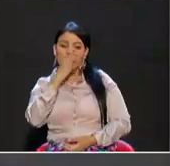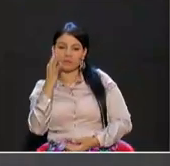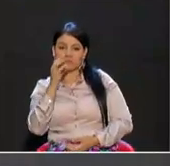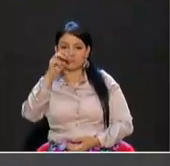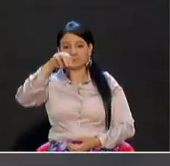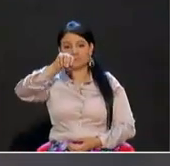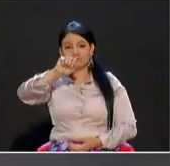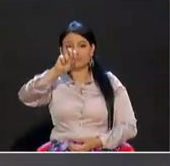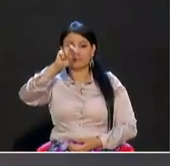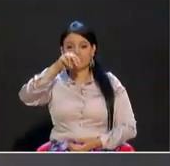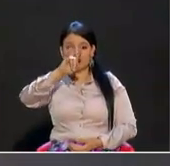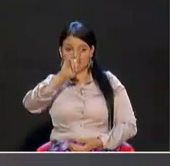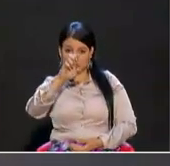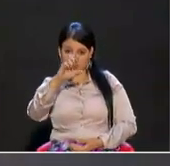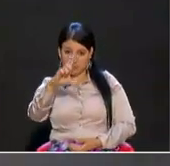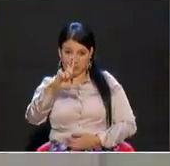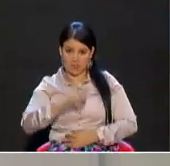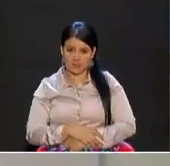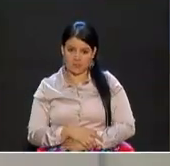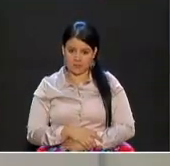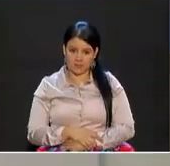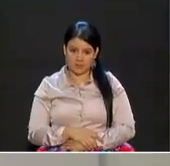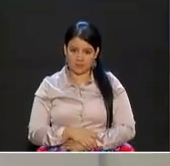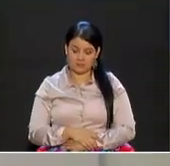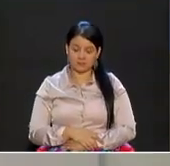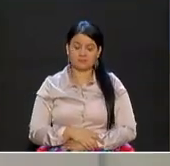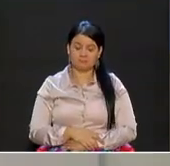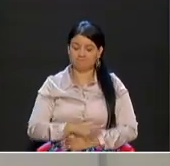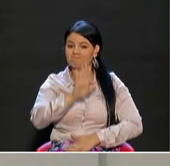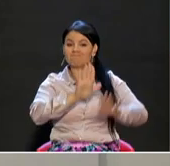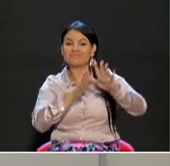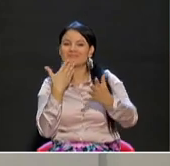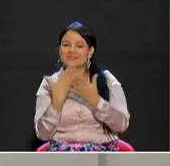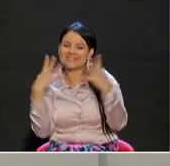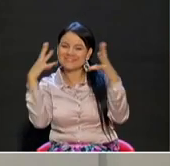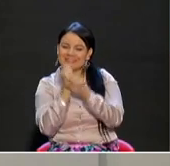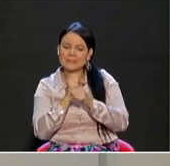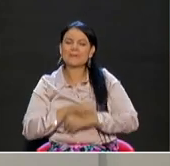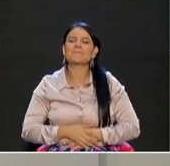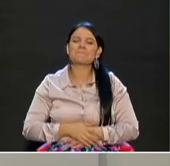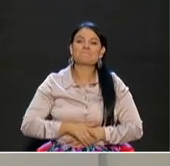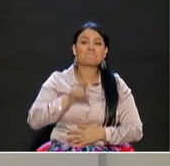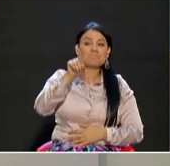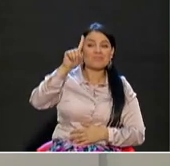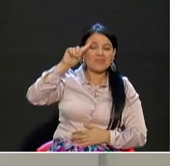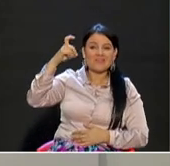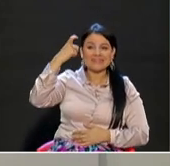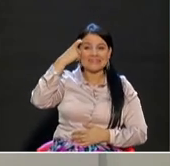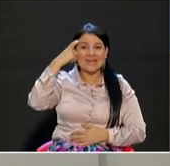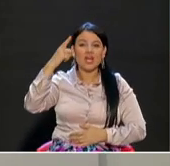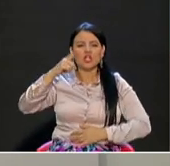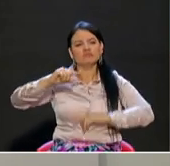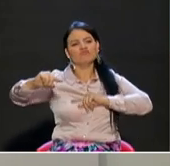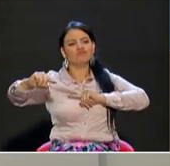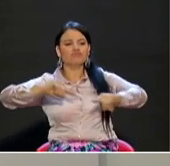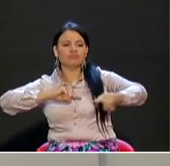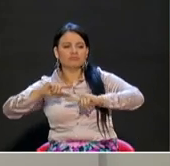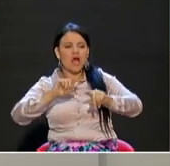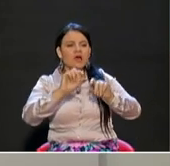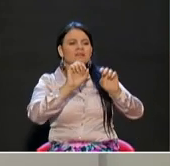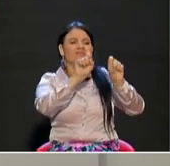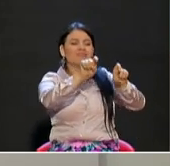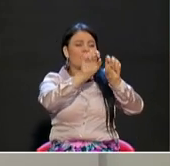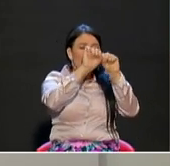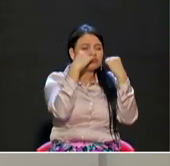gallego candidatos buenas noches el gobernador es quien preside el consejo superior de la universidad de antioquia en los